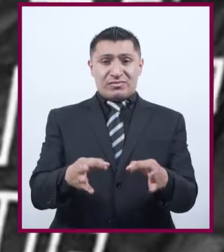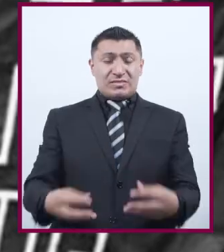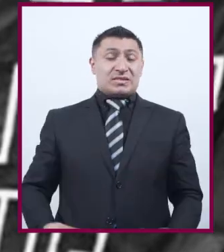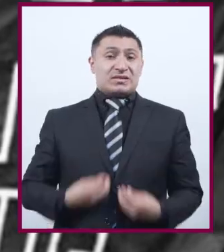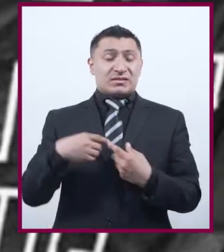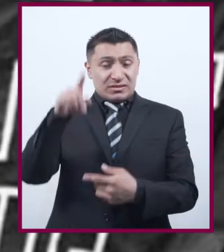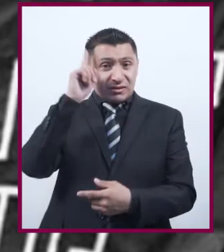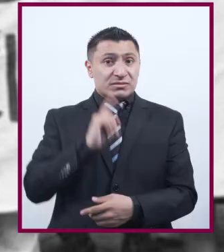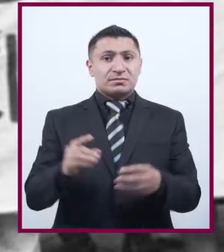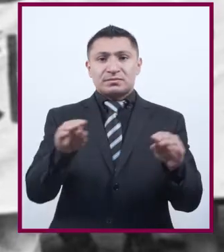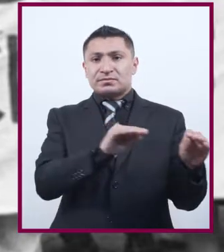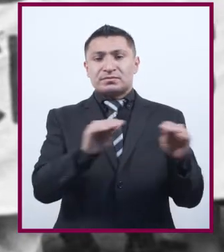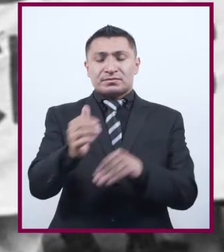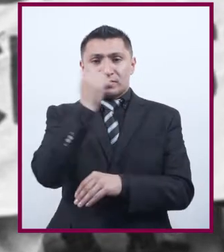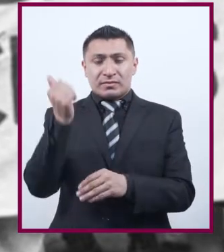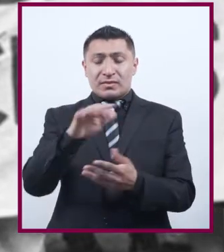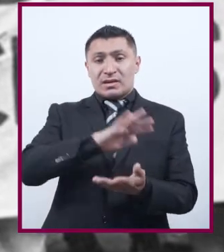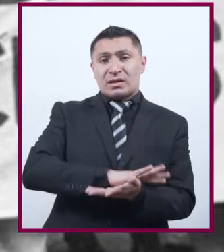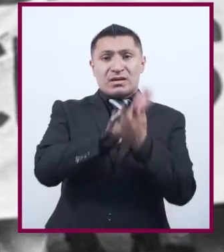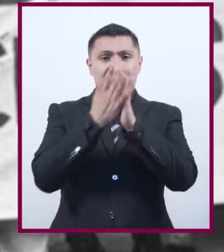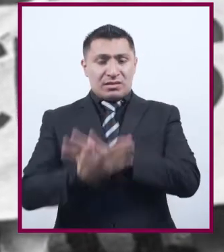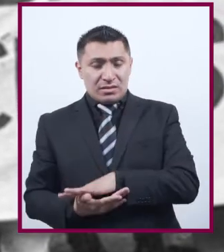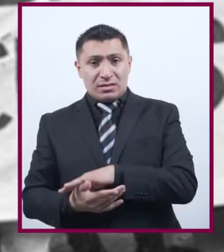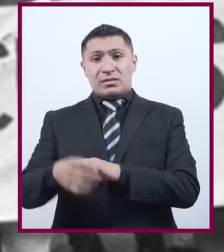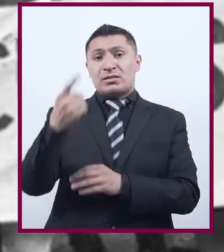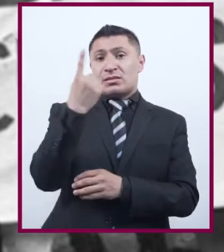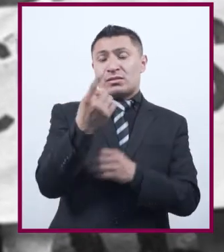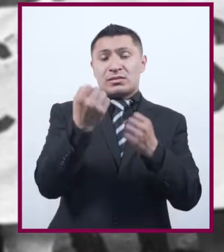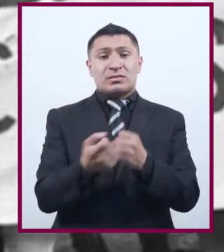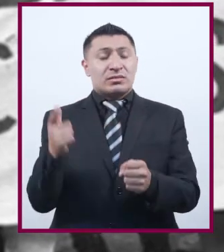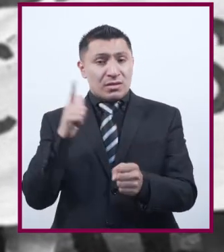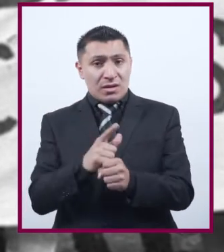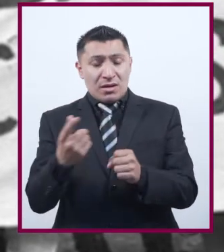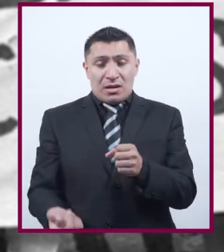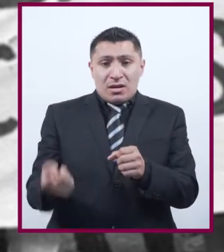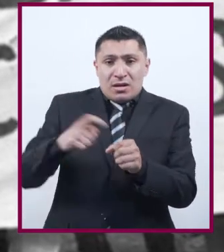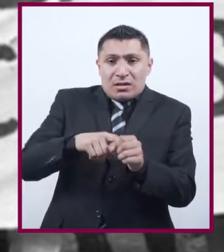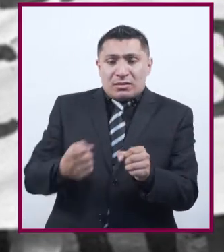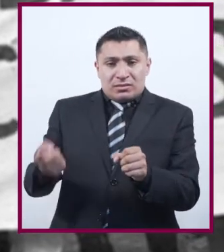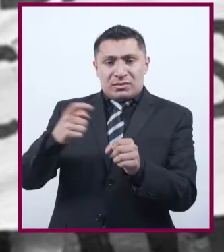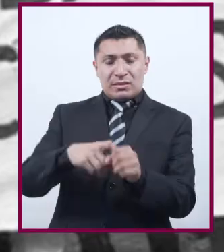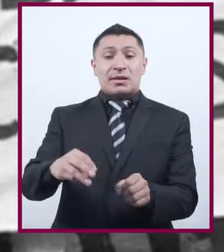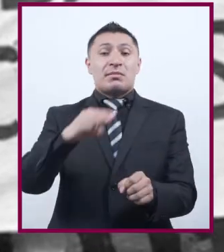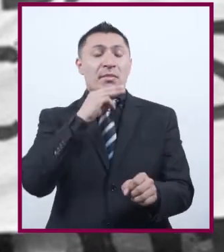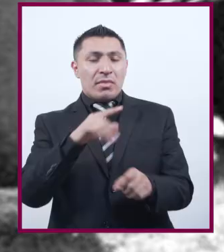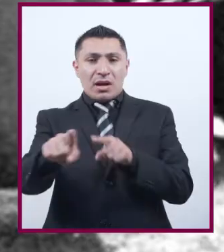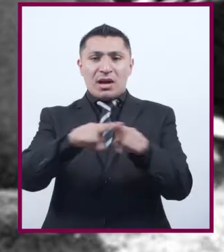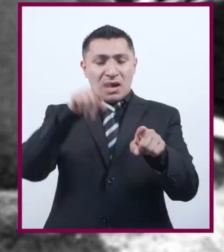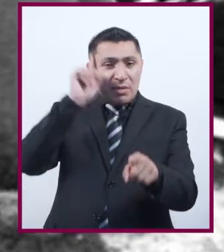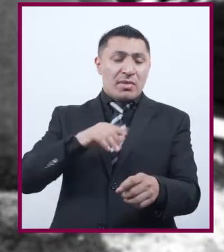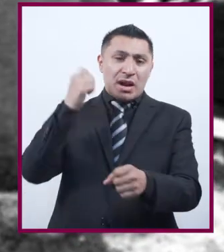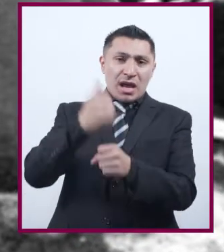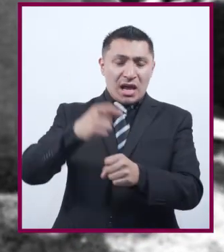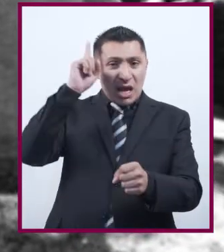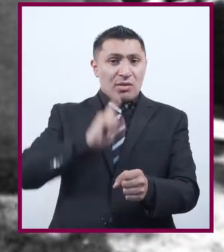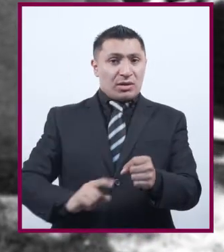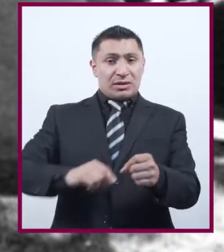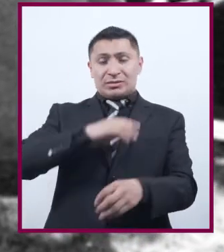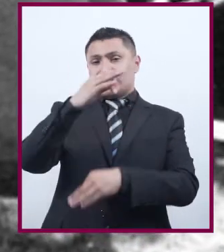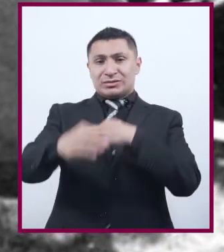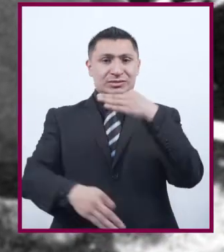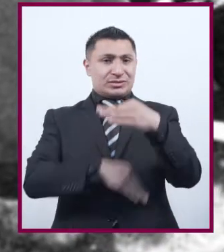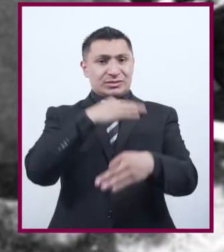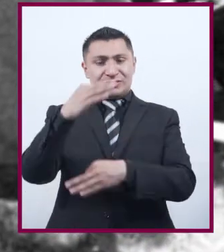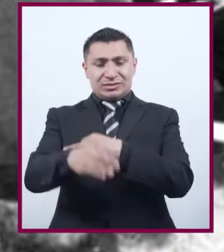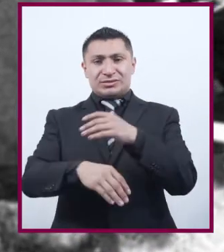movimiento estudiantil se transformó en uno social y se sumaron madres, hermanas y abuelas de prácticamente todos